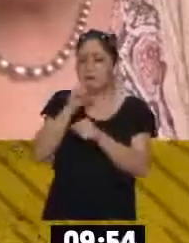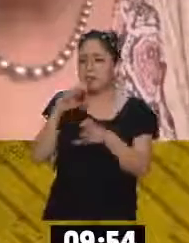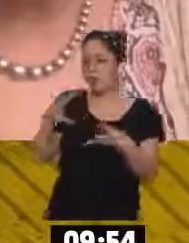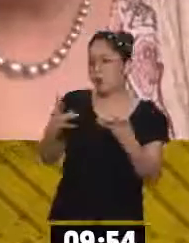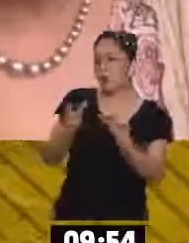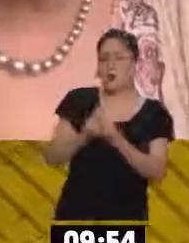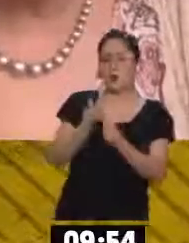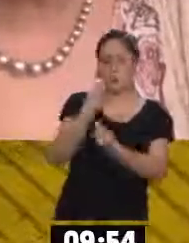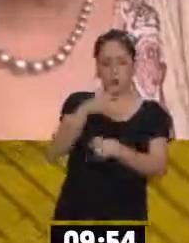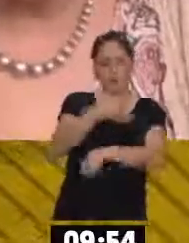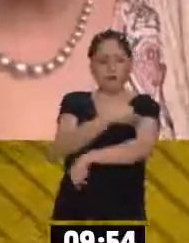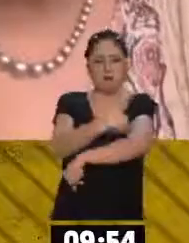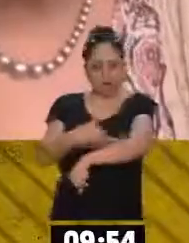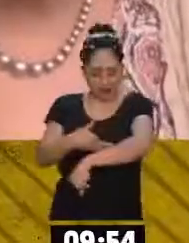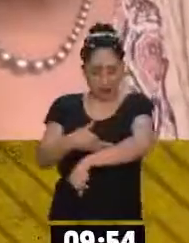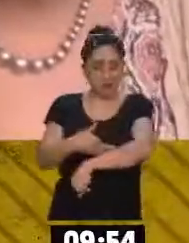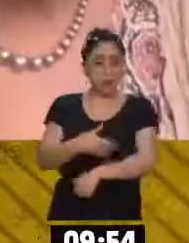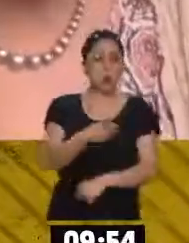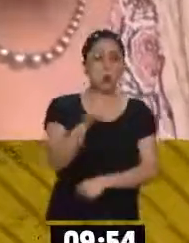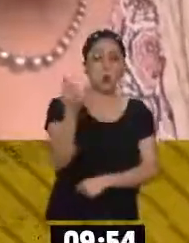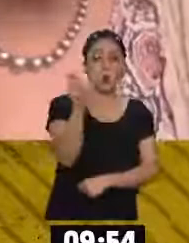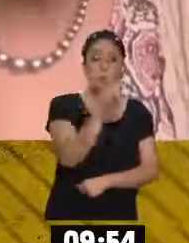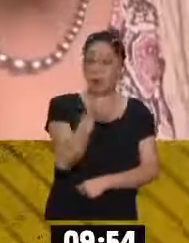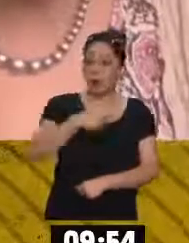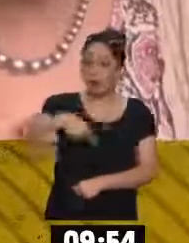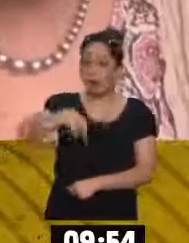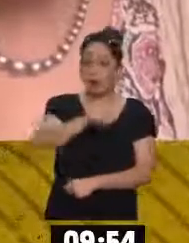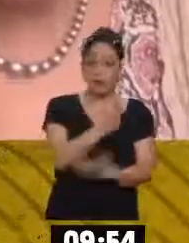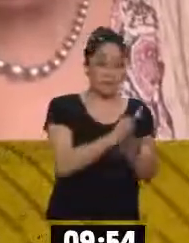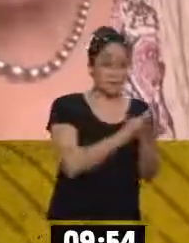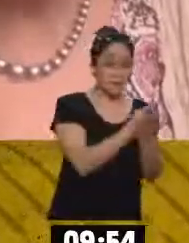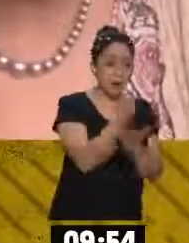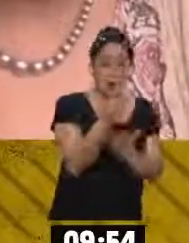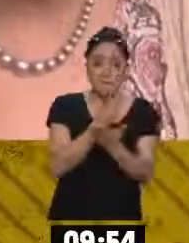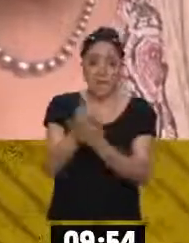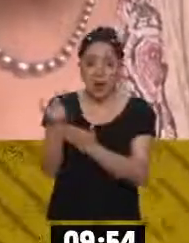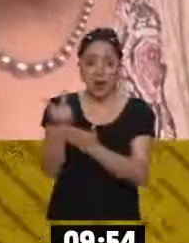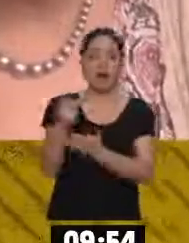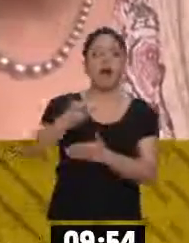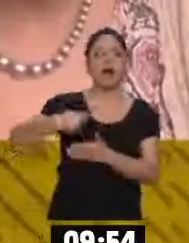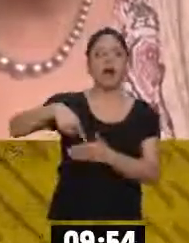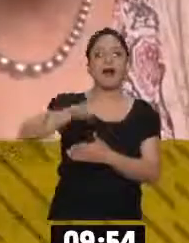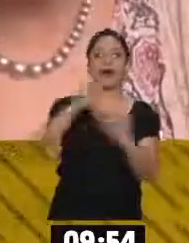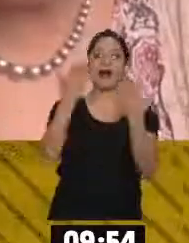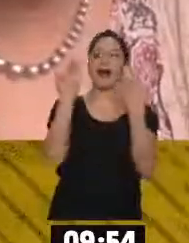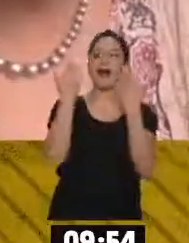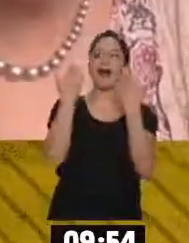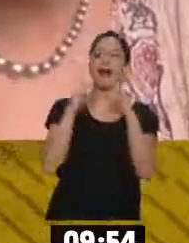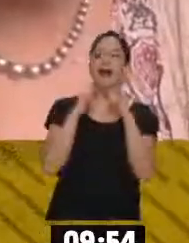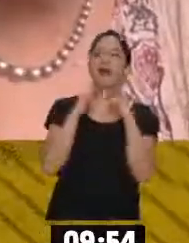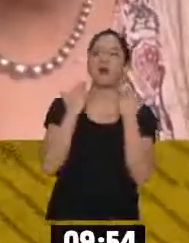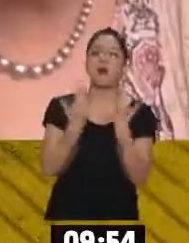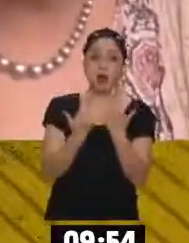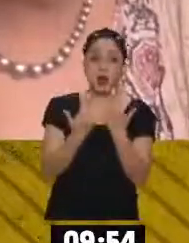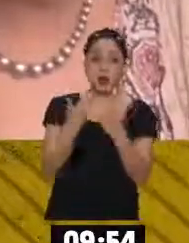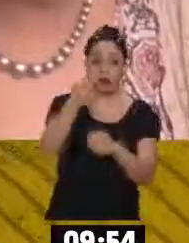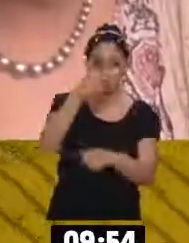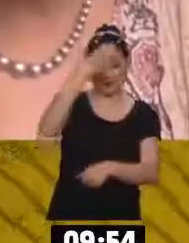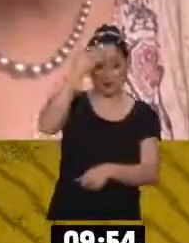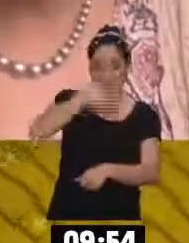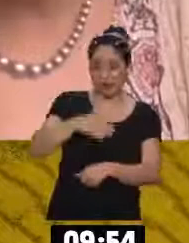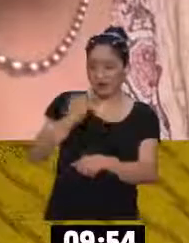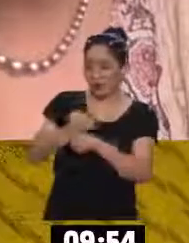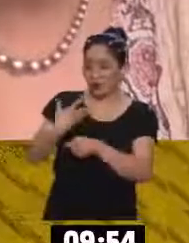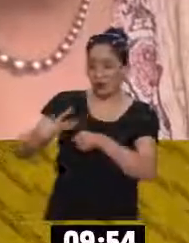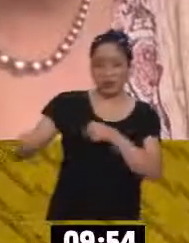poco es hacer como una fiesta y reunirnos. Y en este caso no pudieron hacerlo por la distancia y por supuesto que fue más difícil